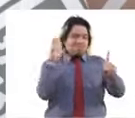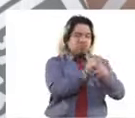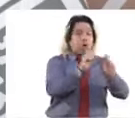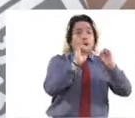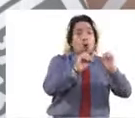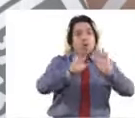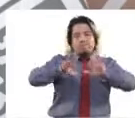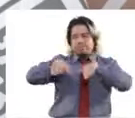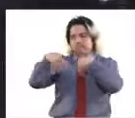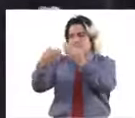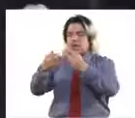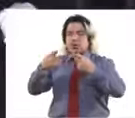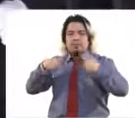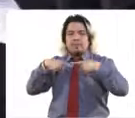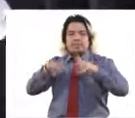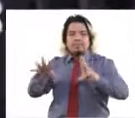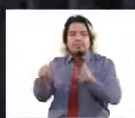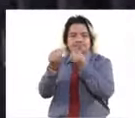vidas.